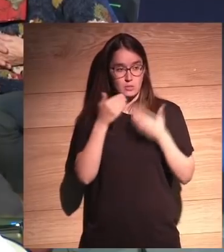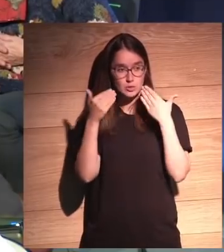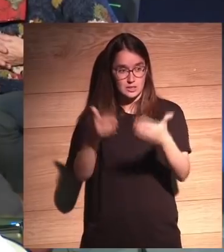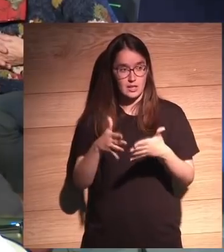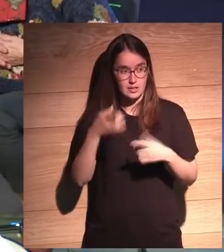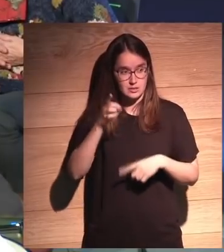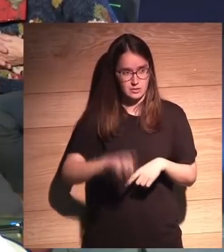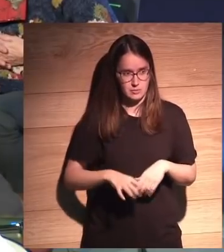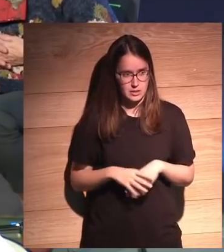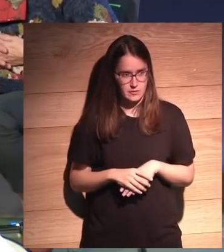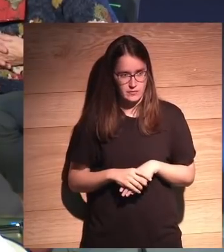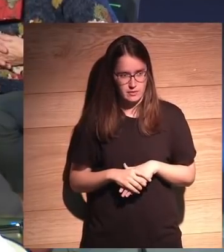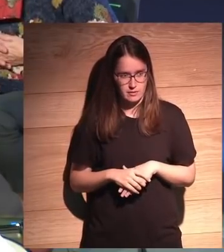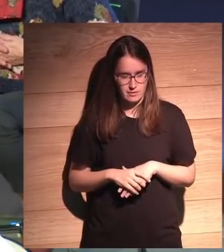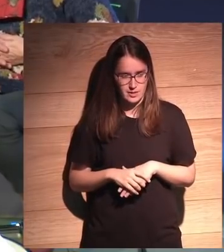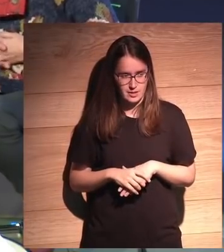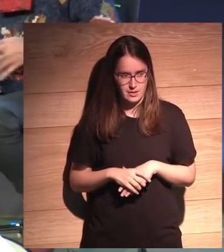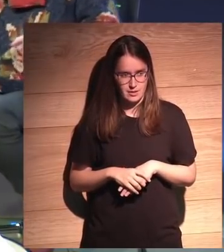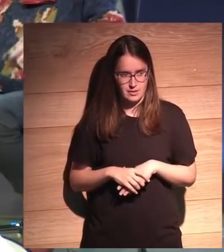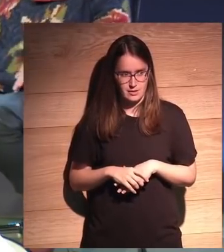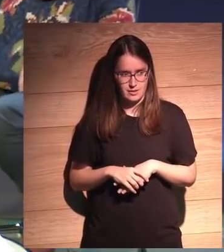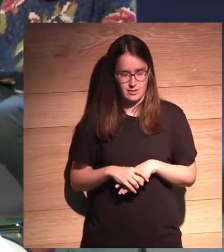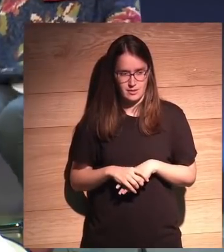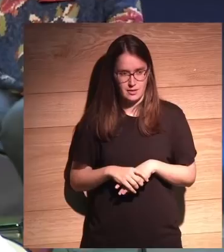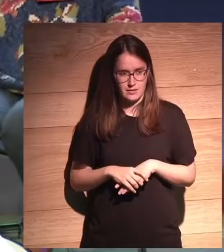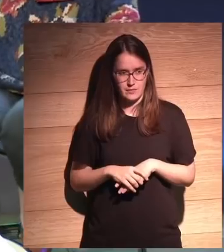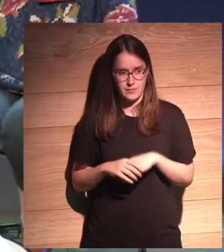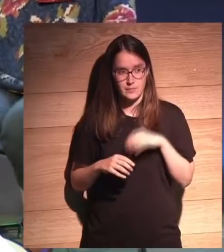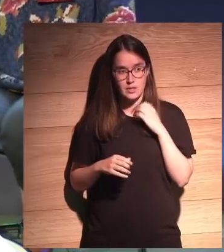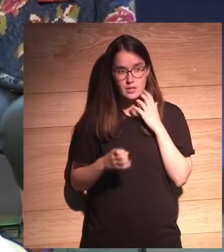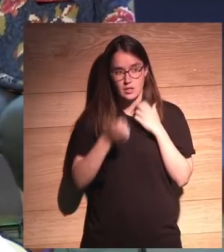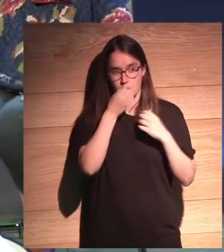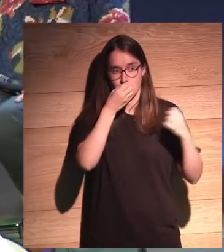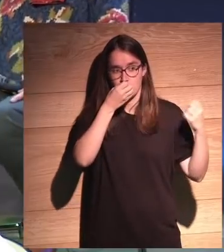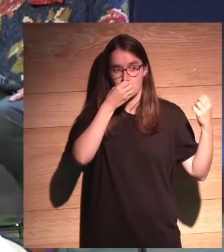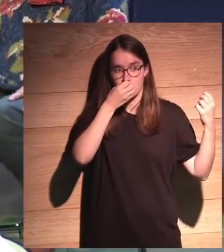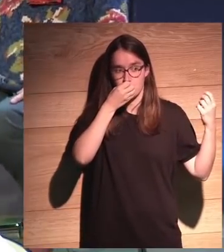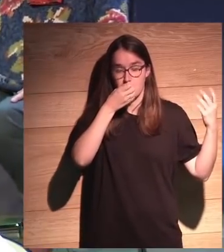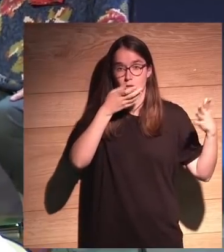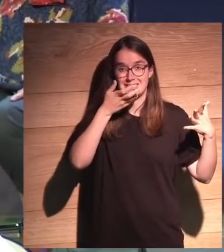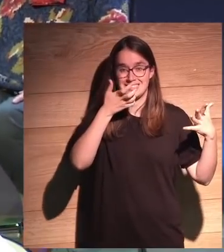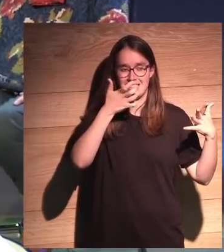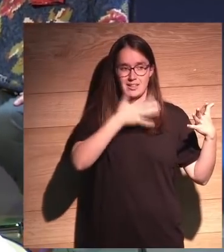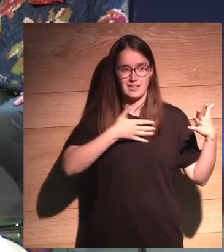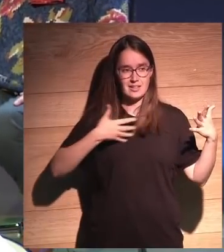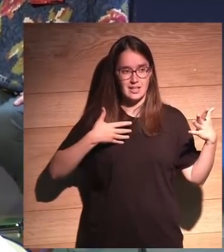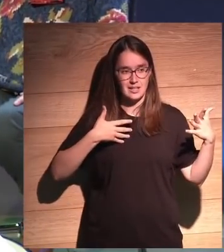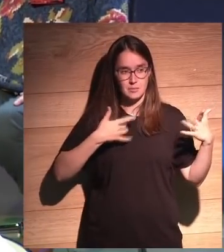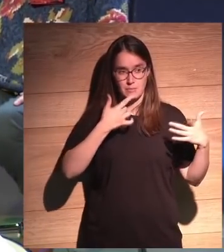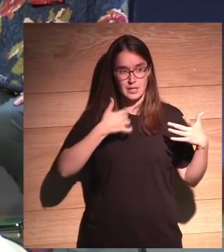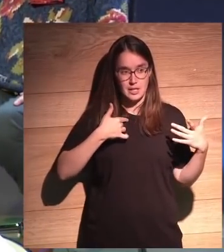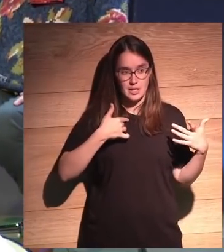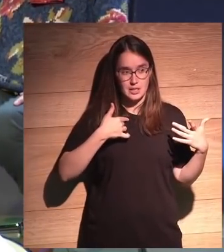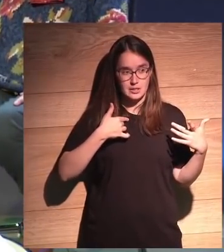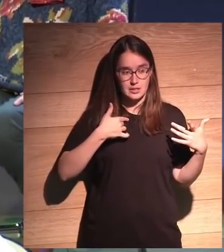muchas gracias también a Laura. Ya. Y bueno, a quienes queráis, me dicen que